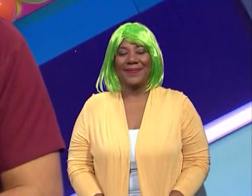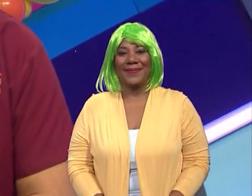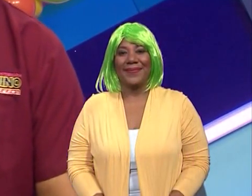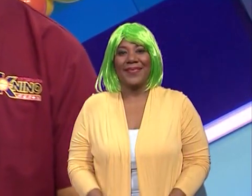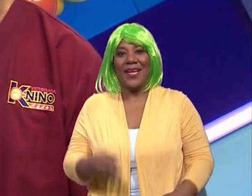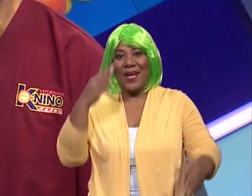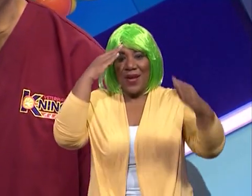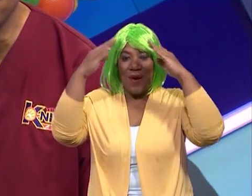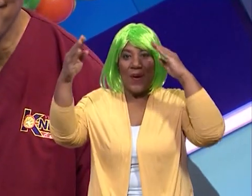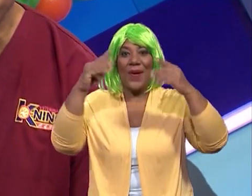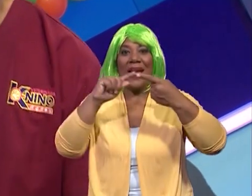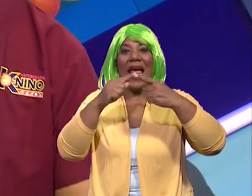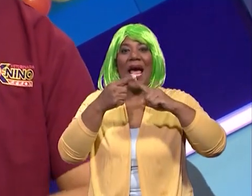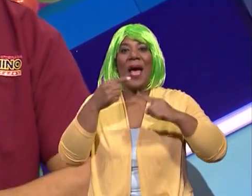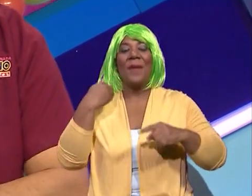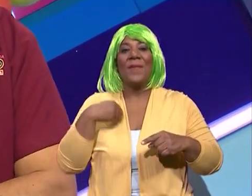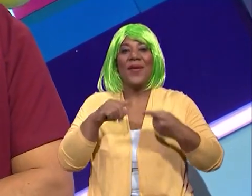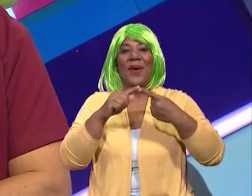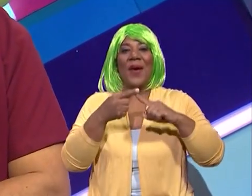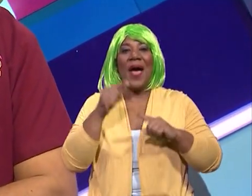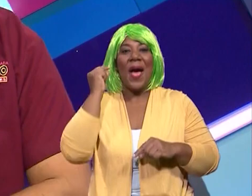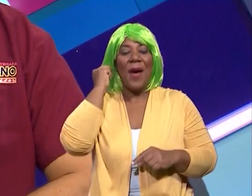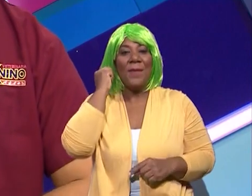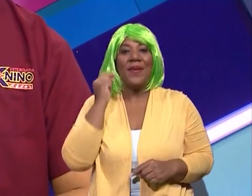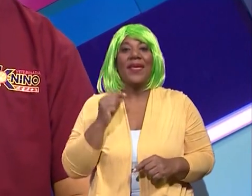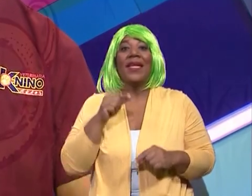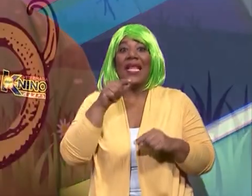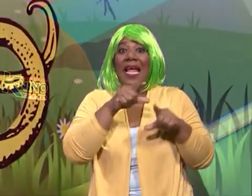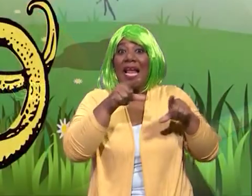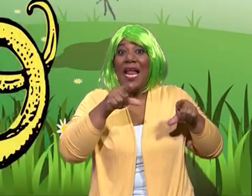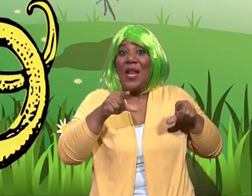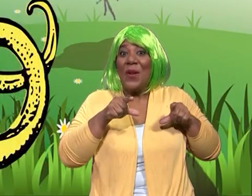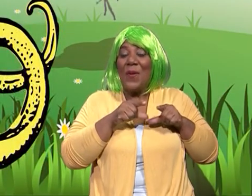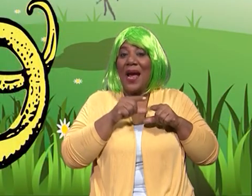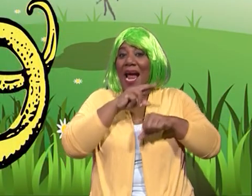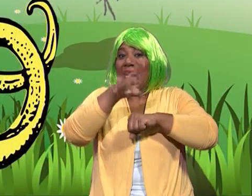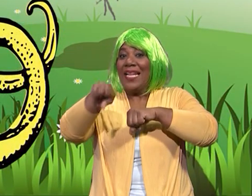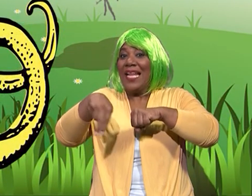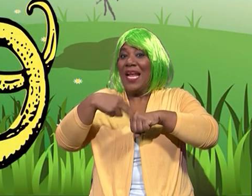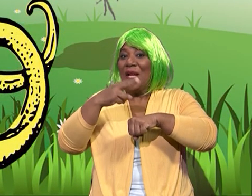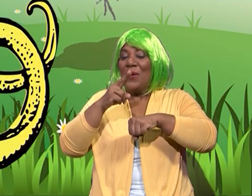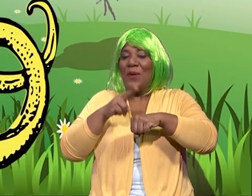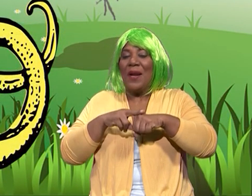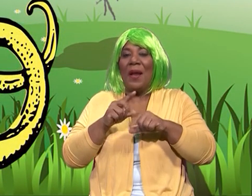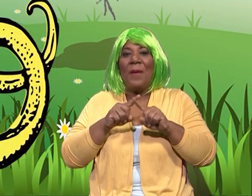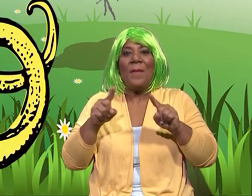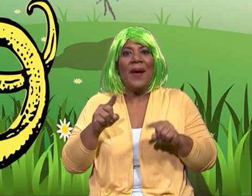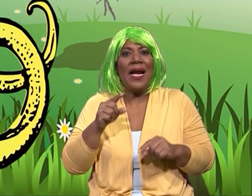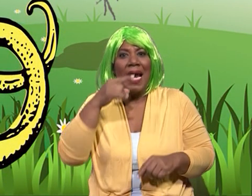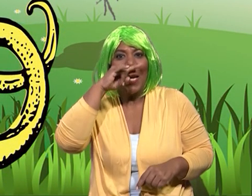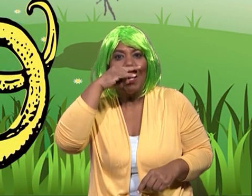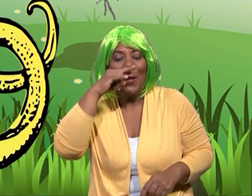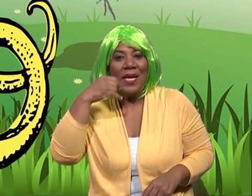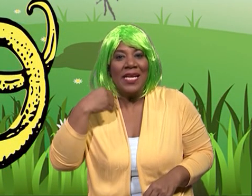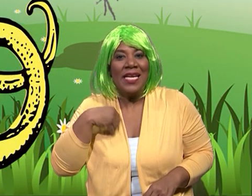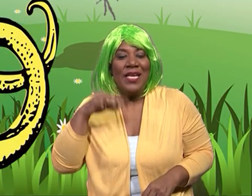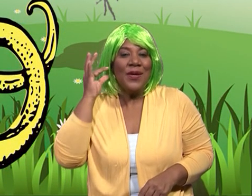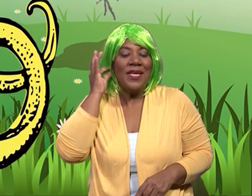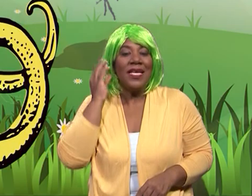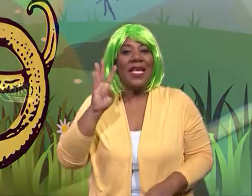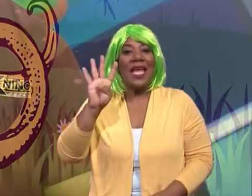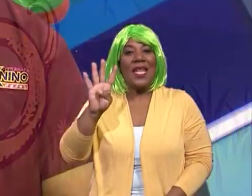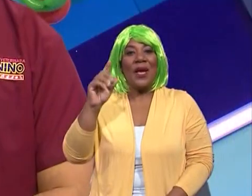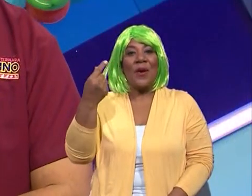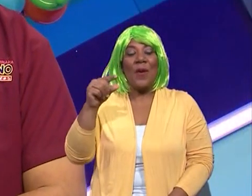Hola amigos y amiguitos del Rincón de la Naturaleza. Para todos esos niños de cuarto grado, llamen y busquen